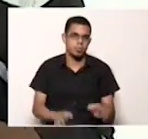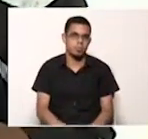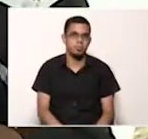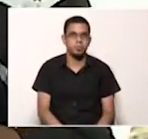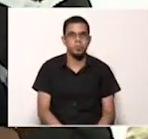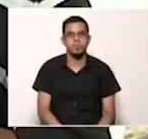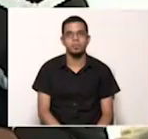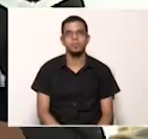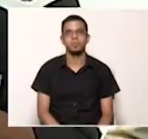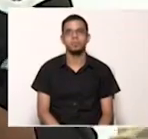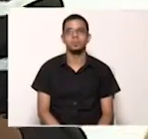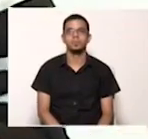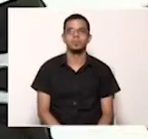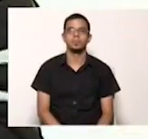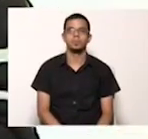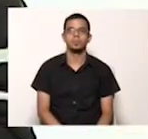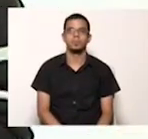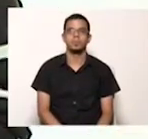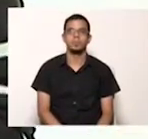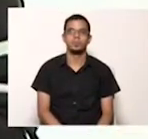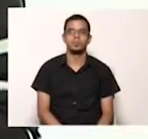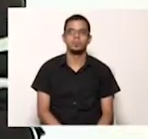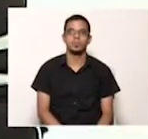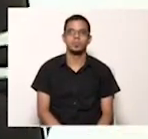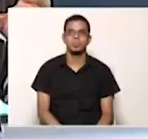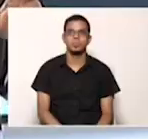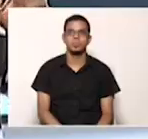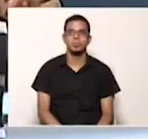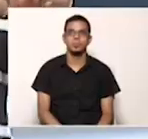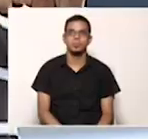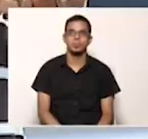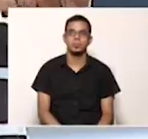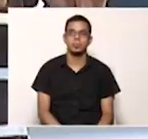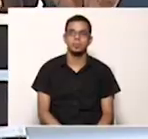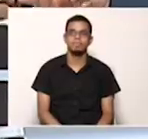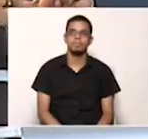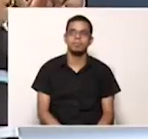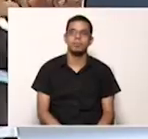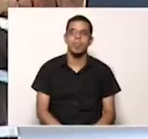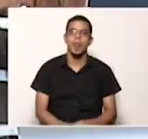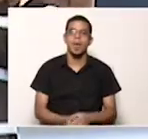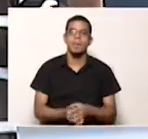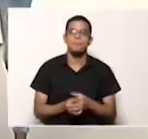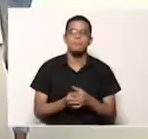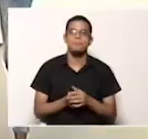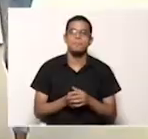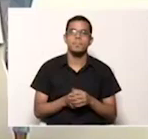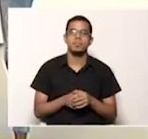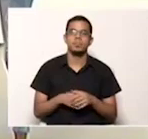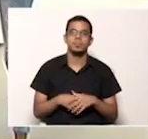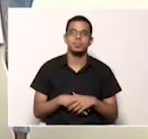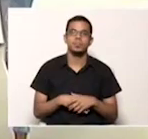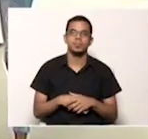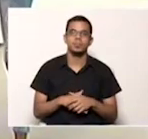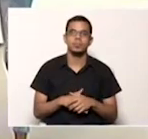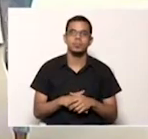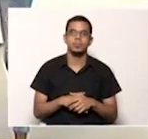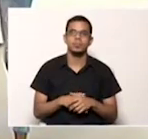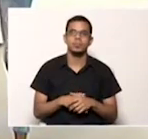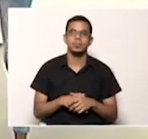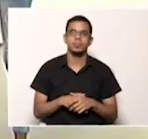clases anteriores hablo sobre los recibos de electricidad, que también tienen una parte donde